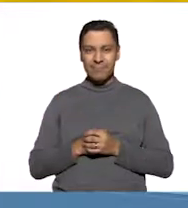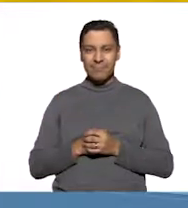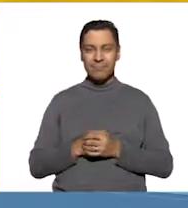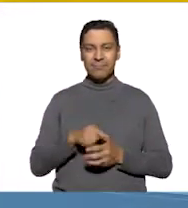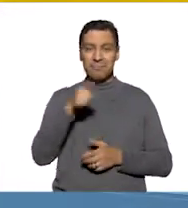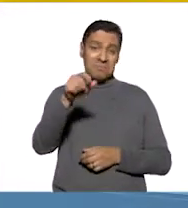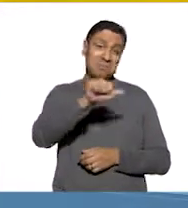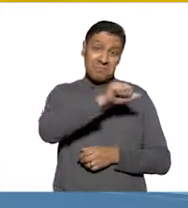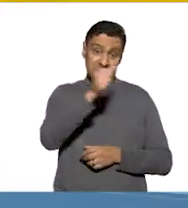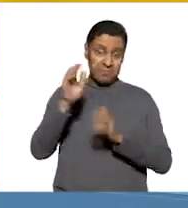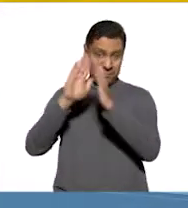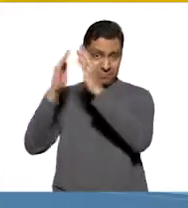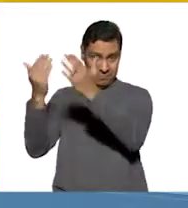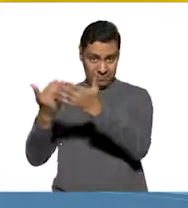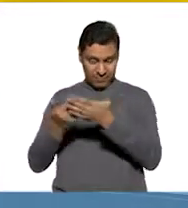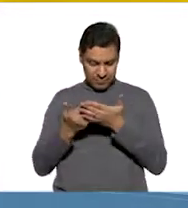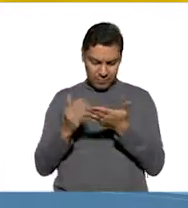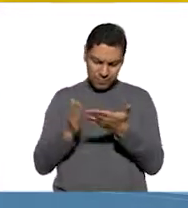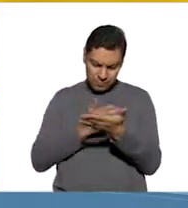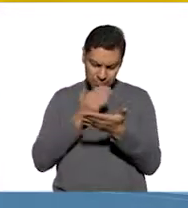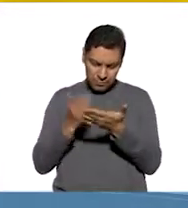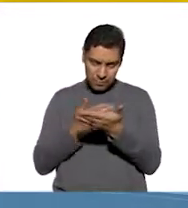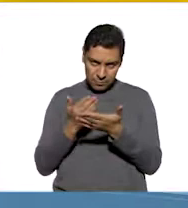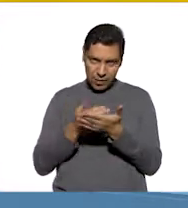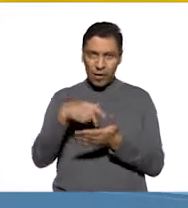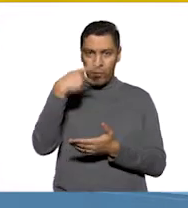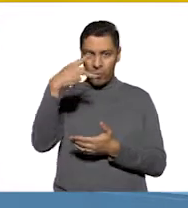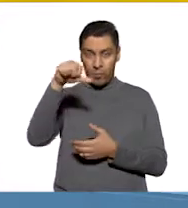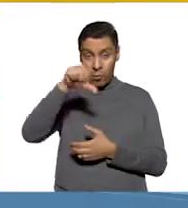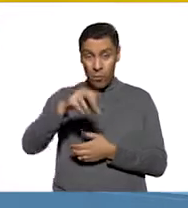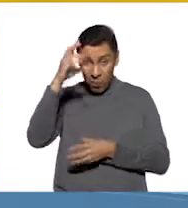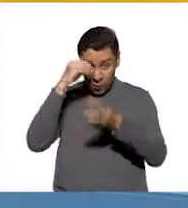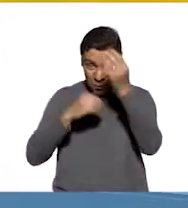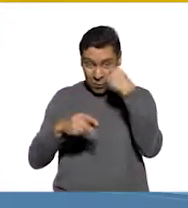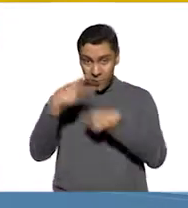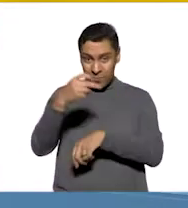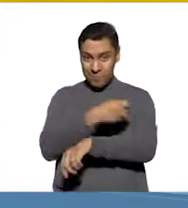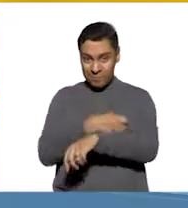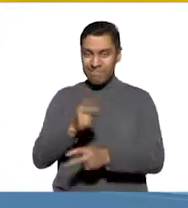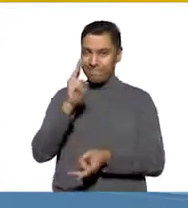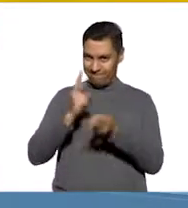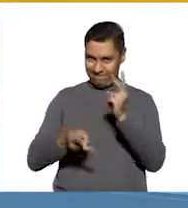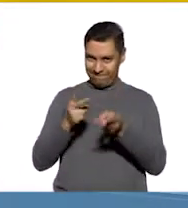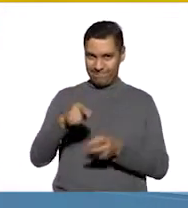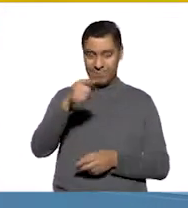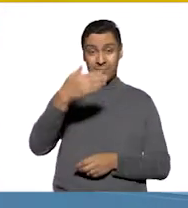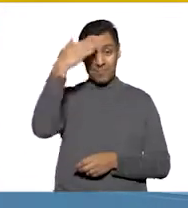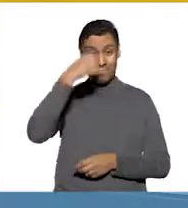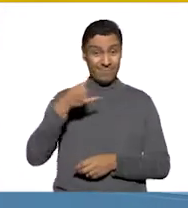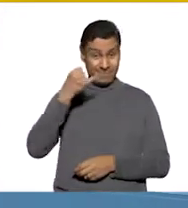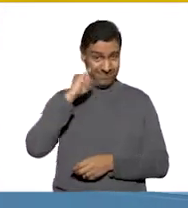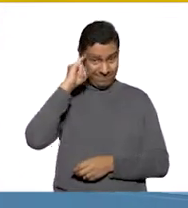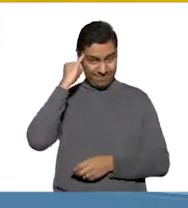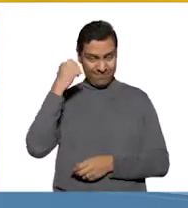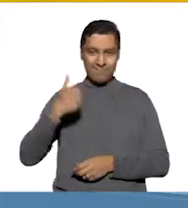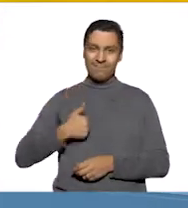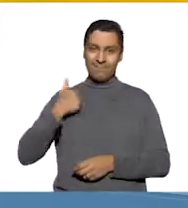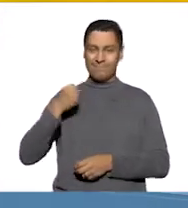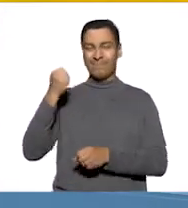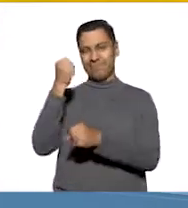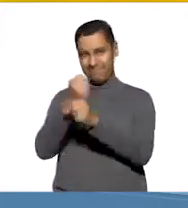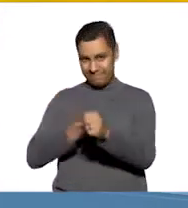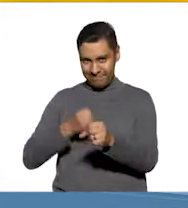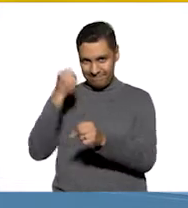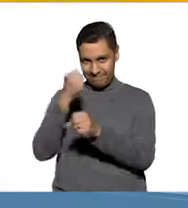te es posible, consulta otros libros y comenta el tema de hoy con tu familia. Si tienes la fortuna de hablar una lengua indígena, aprovecha este momento